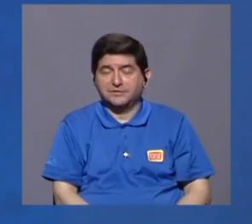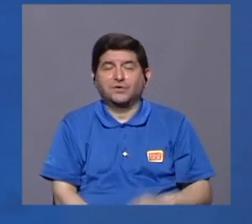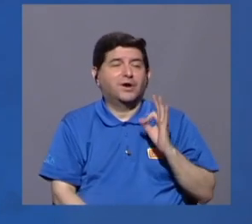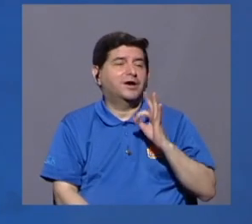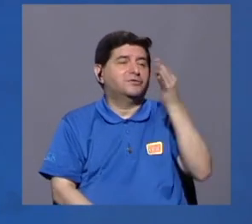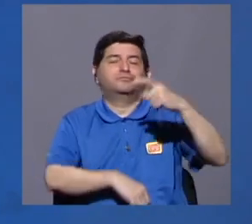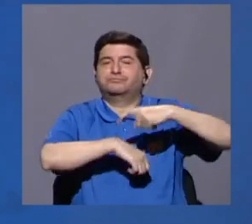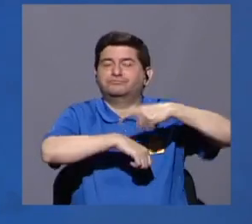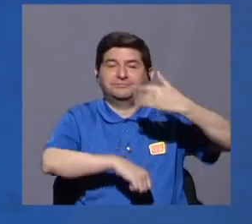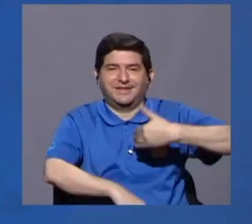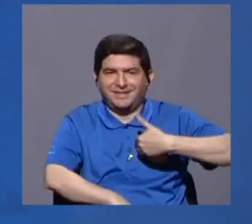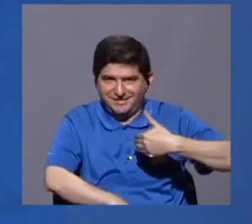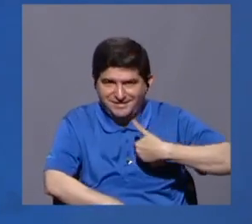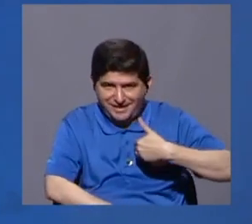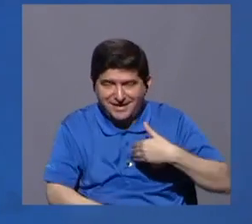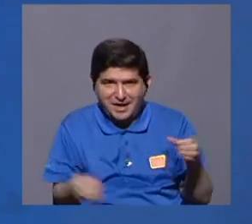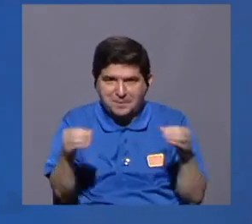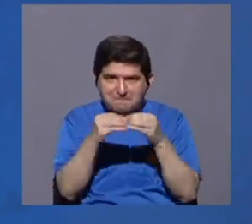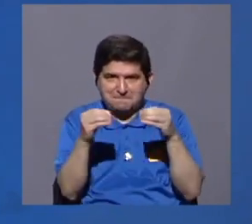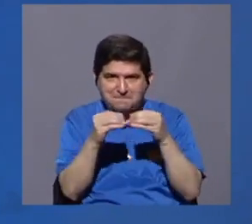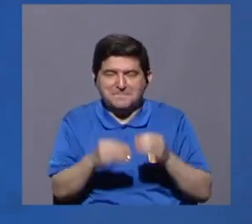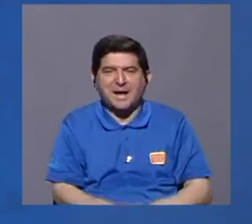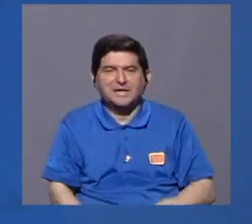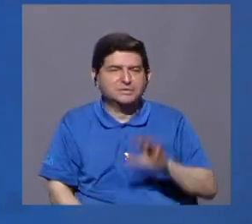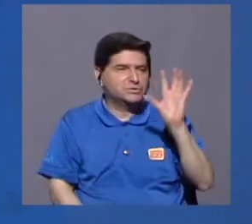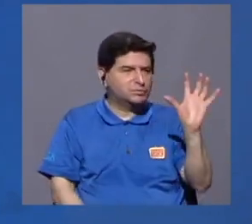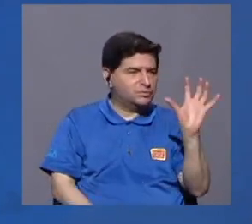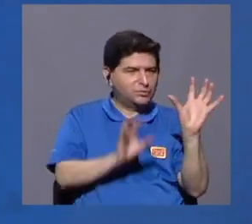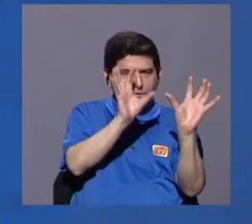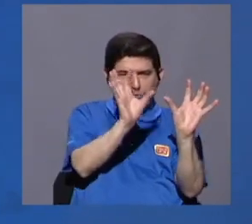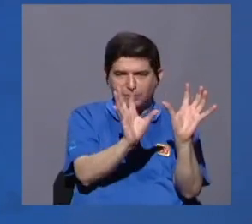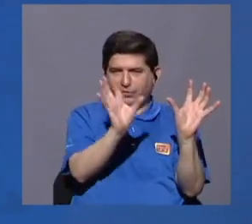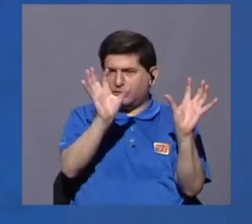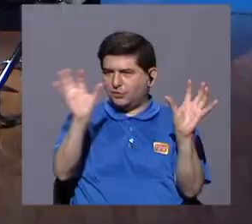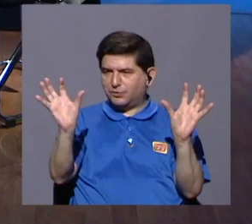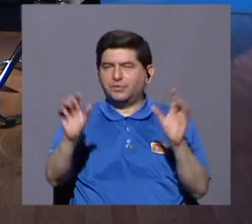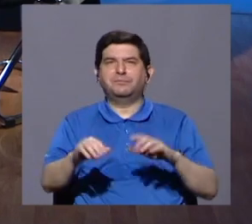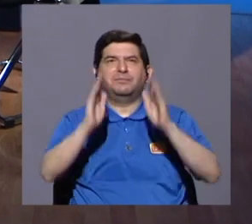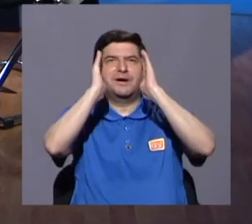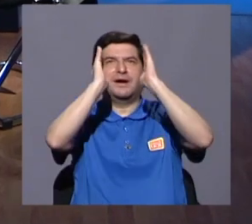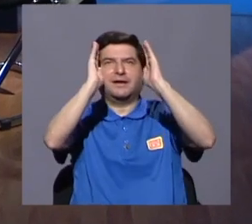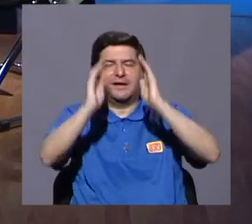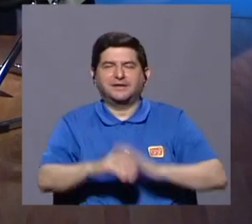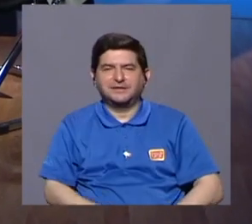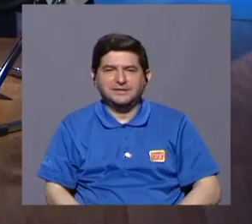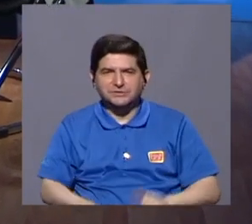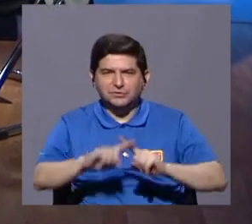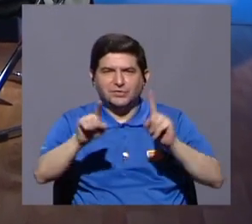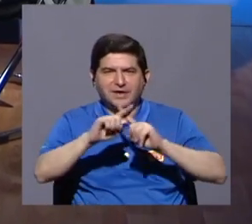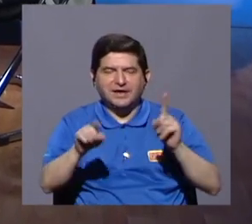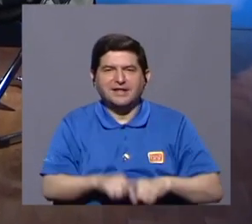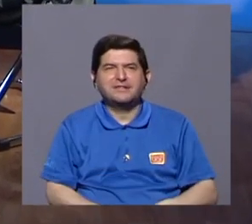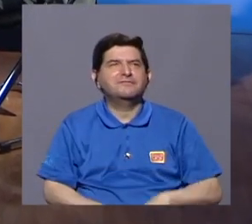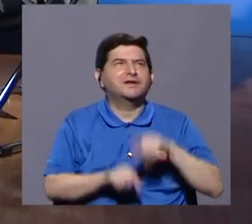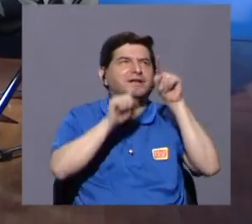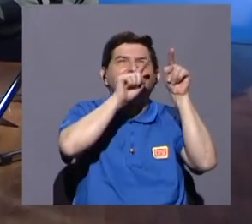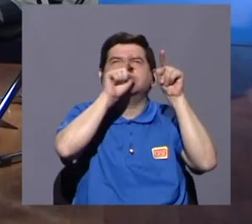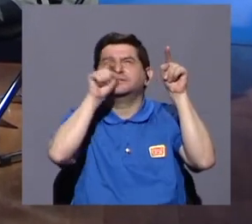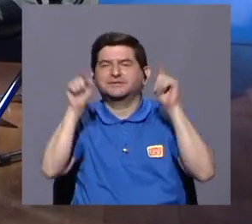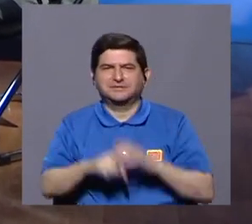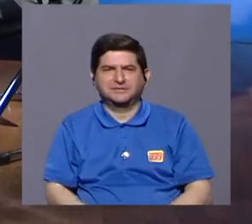poder tener este más antenas observando diferentes cuerpos interesante hablemos un poquito del cine es para una